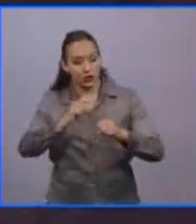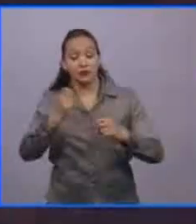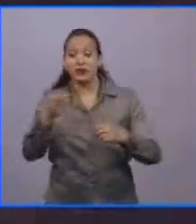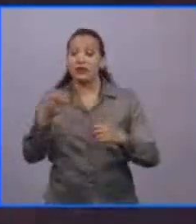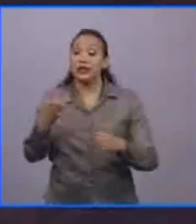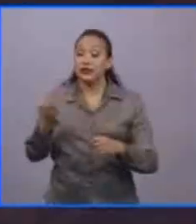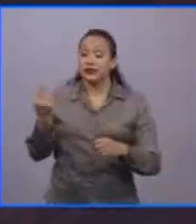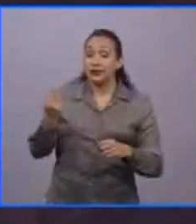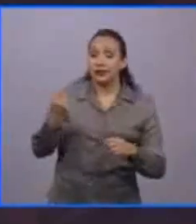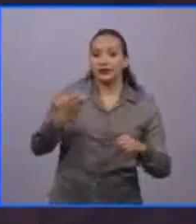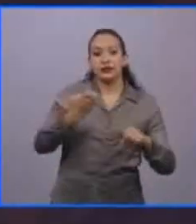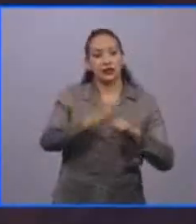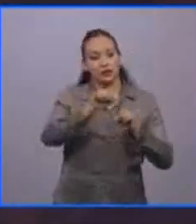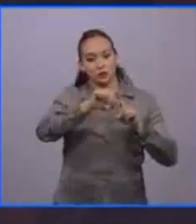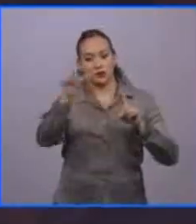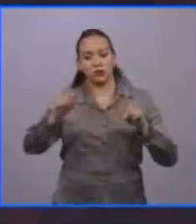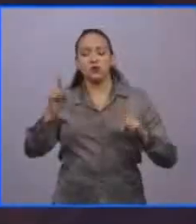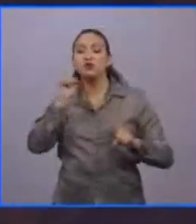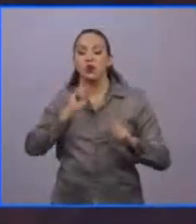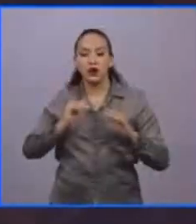paridad de género ahí?